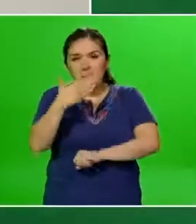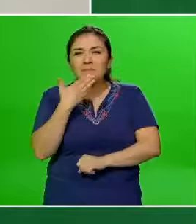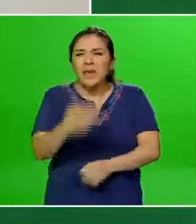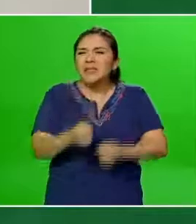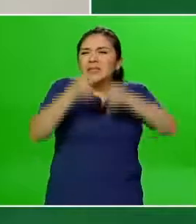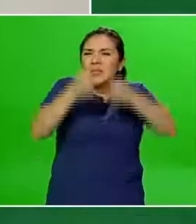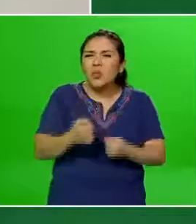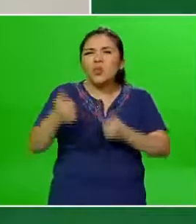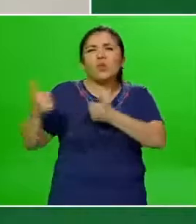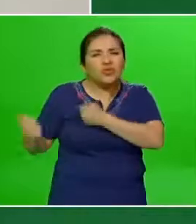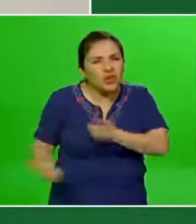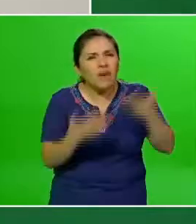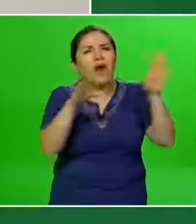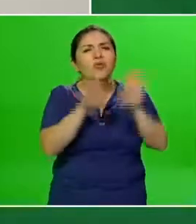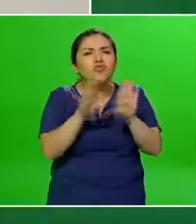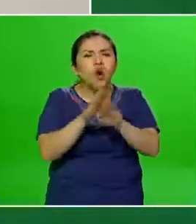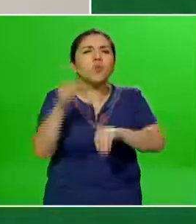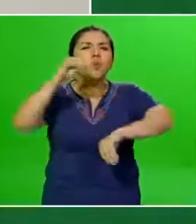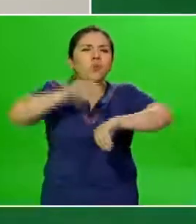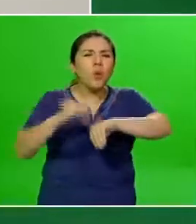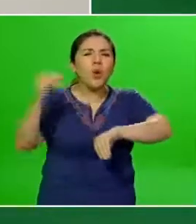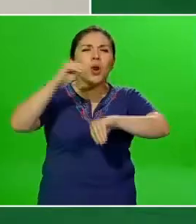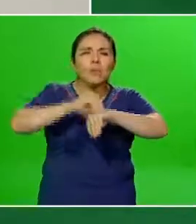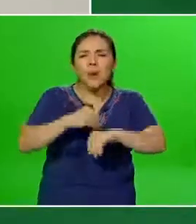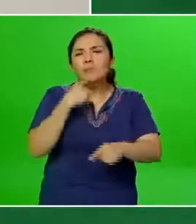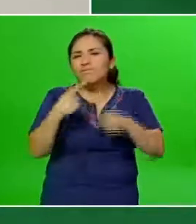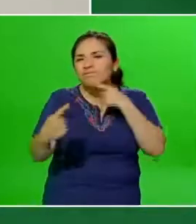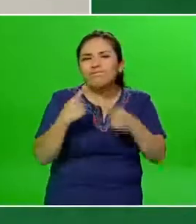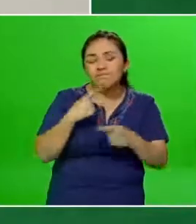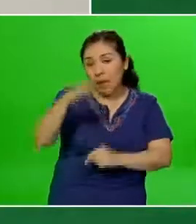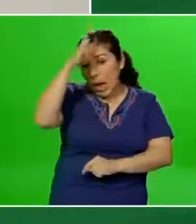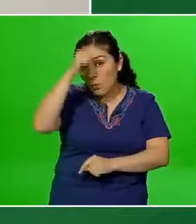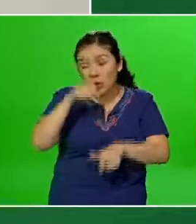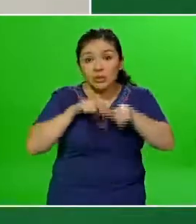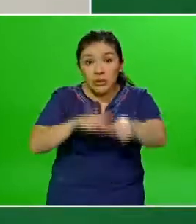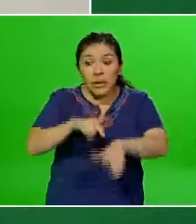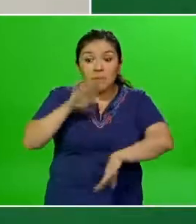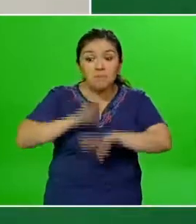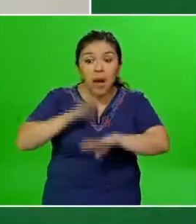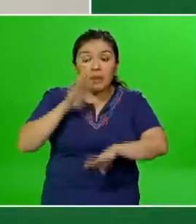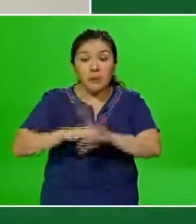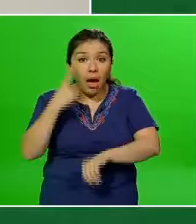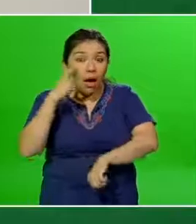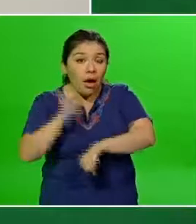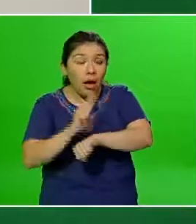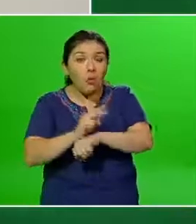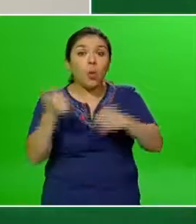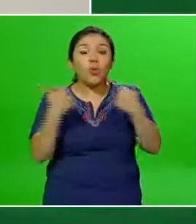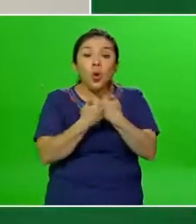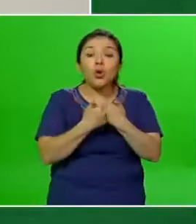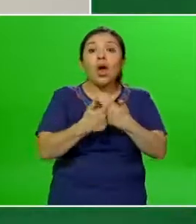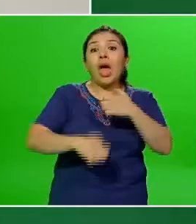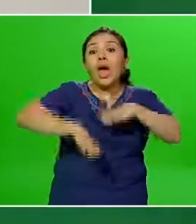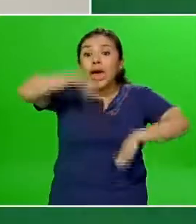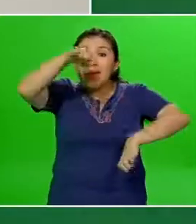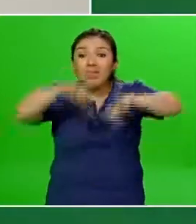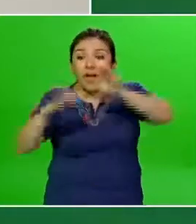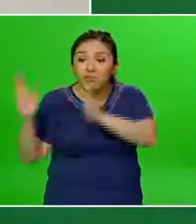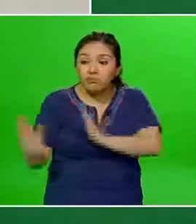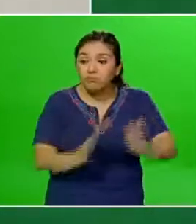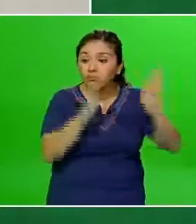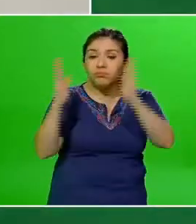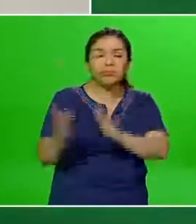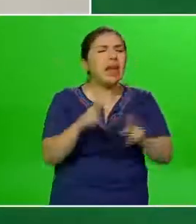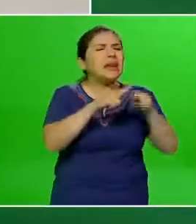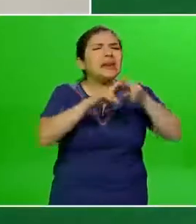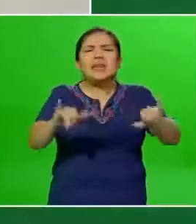de distribución y aplicación, y que en la medida que se iba avanzando con la priorización, ningún grupo se quedara sin poder avanzar